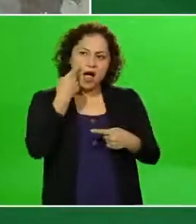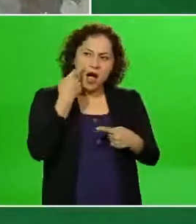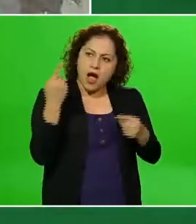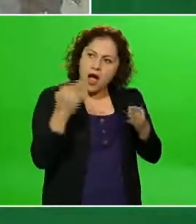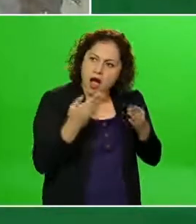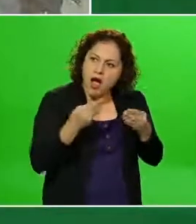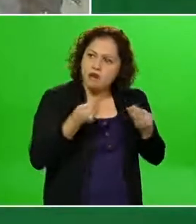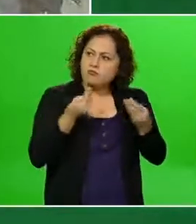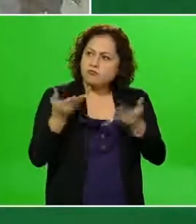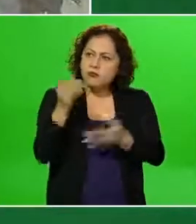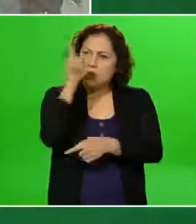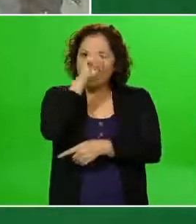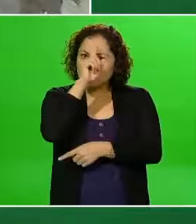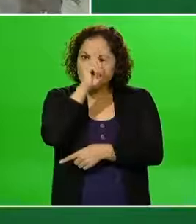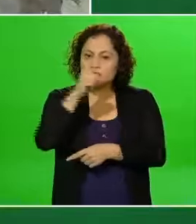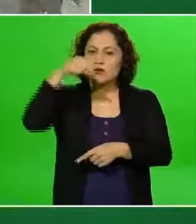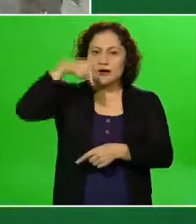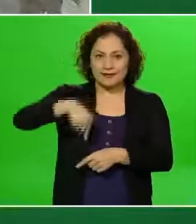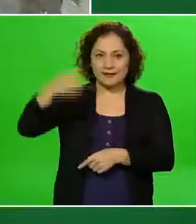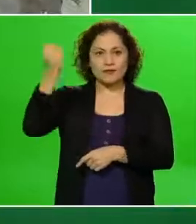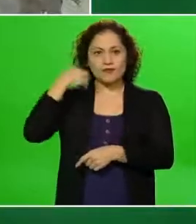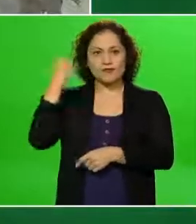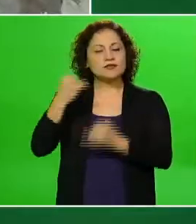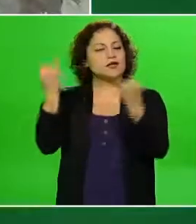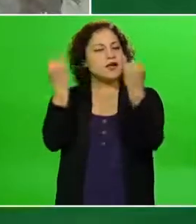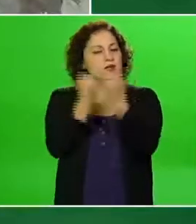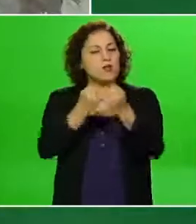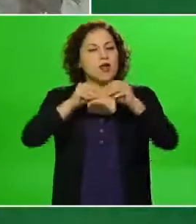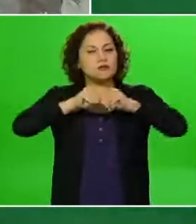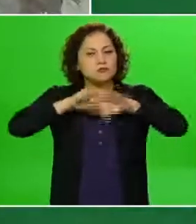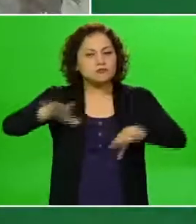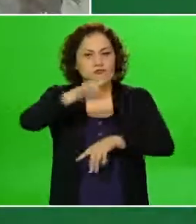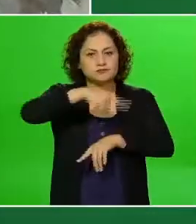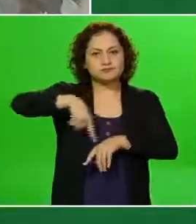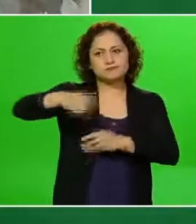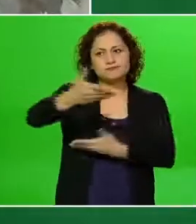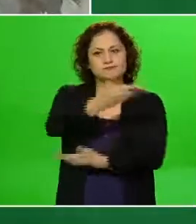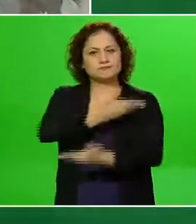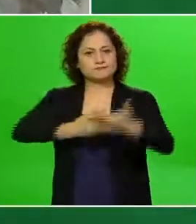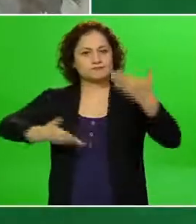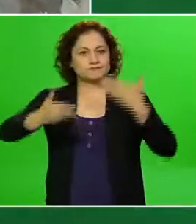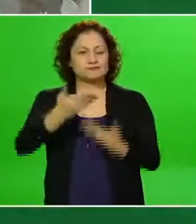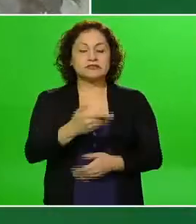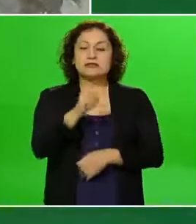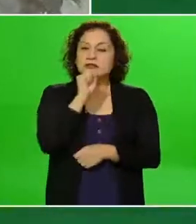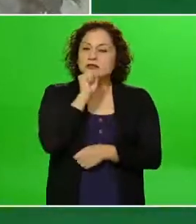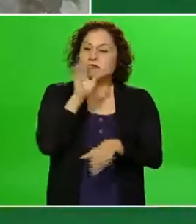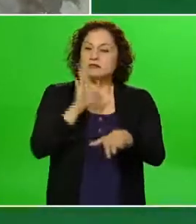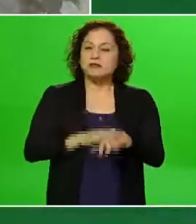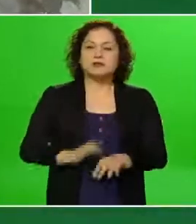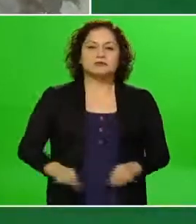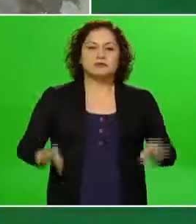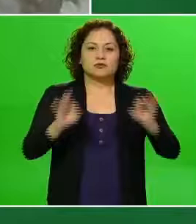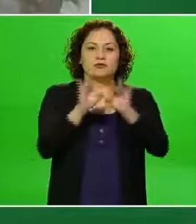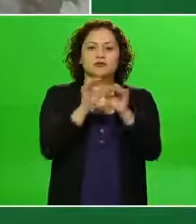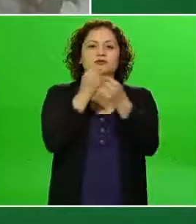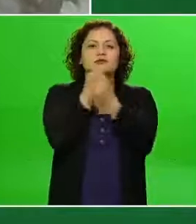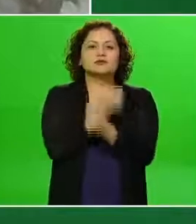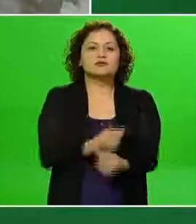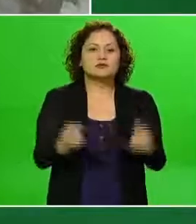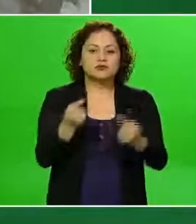a la población y sobre todo en nuestra población infantil es muy, muy importante el tema de la